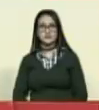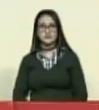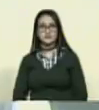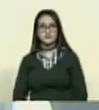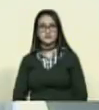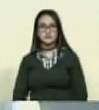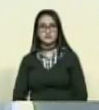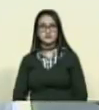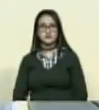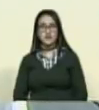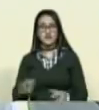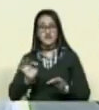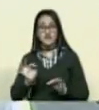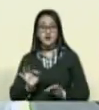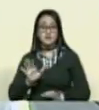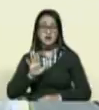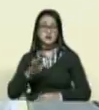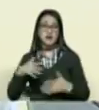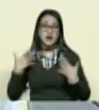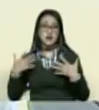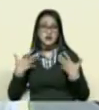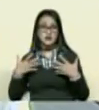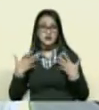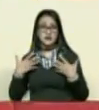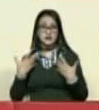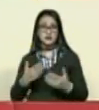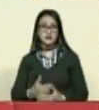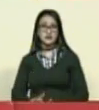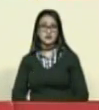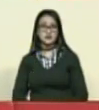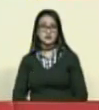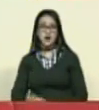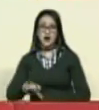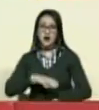Tomando nuestra forma de ser, nuestra alegría, nuestro